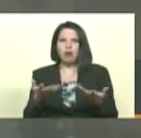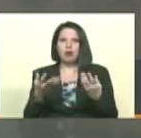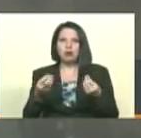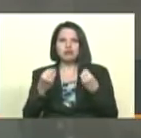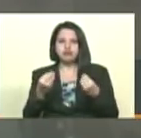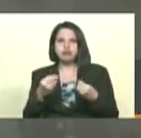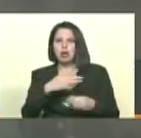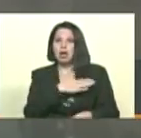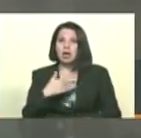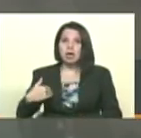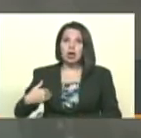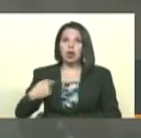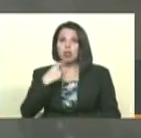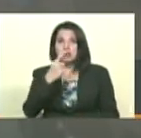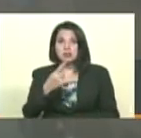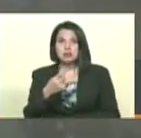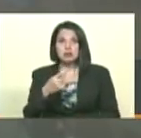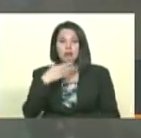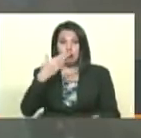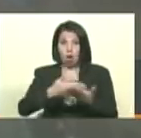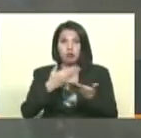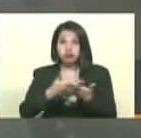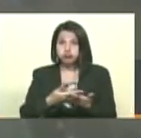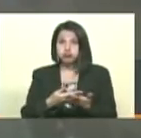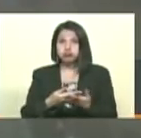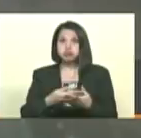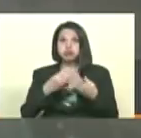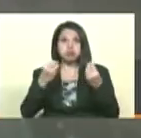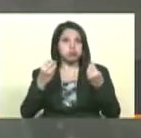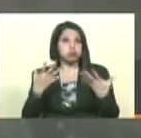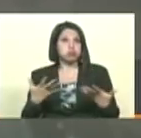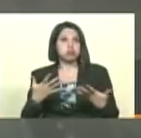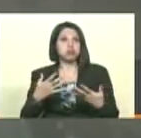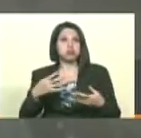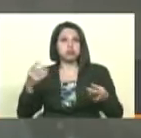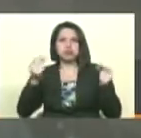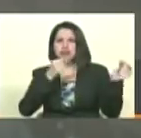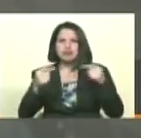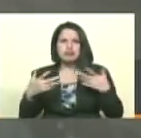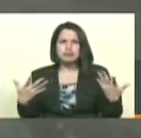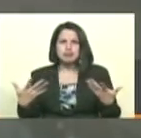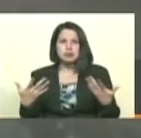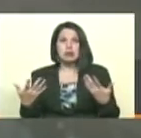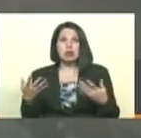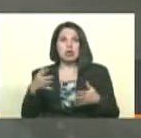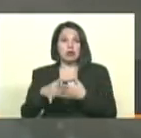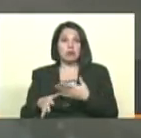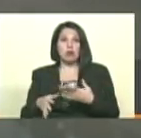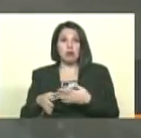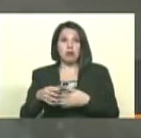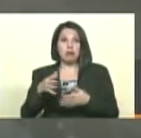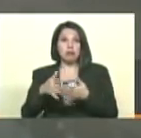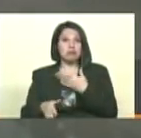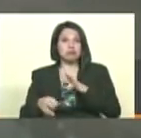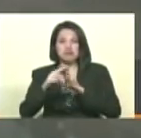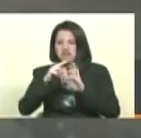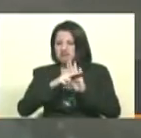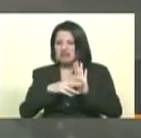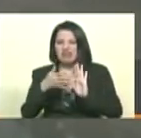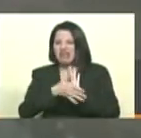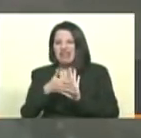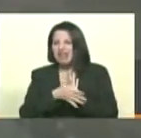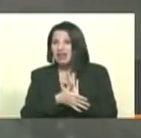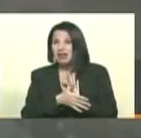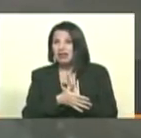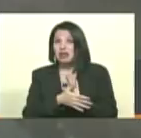también decir, son planteamientos imprecisos. ¿Cuáles son las condiciones de las que se habla?